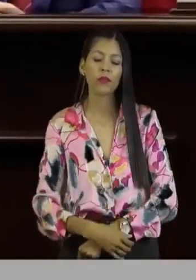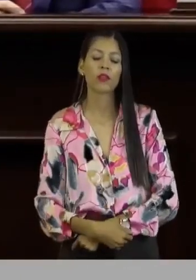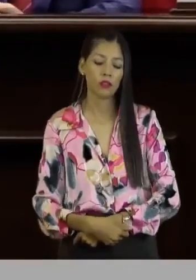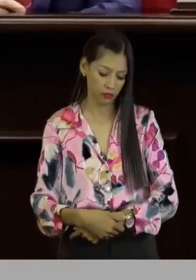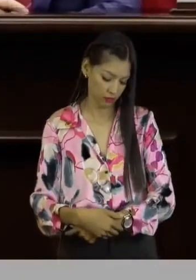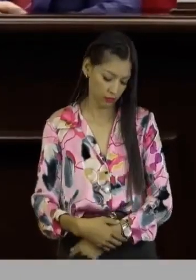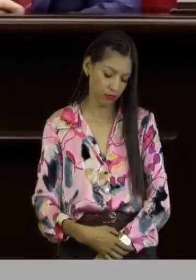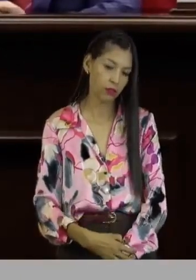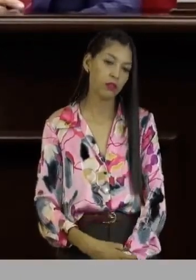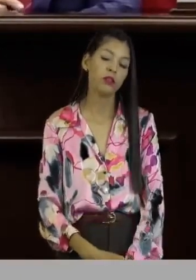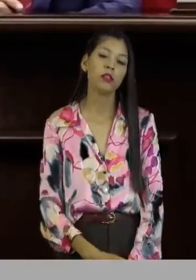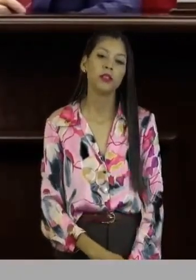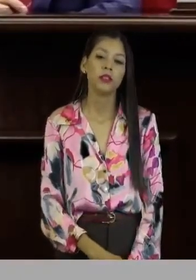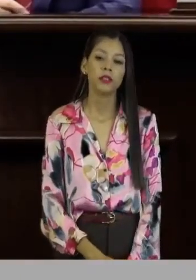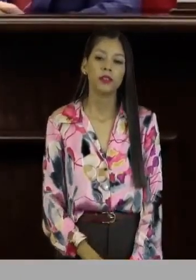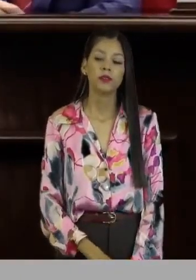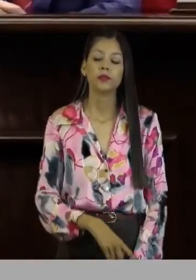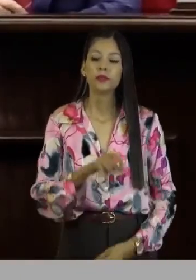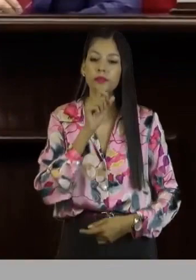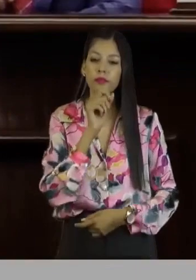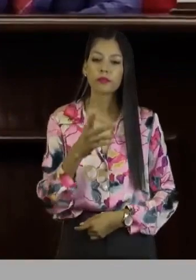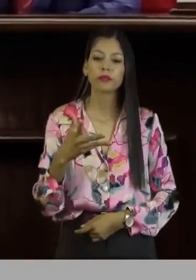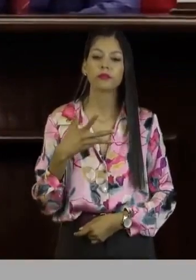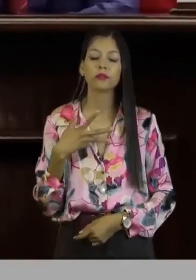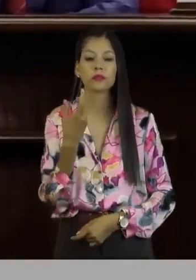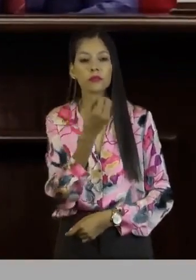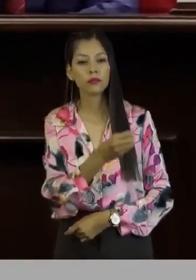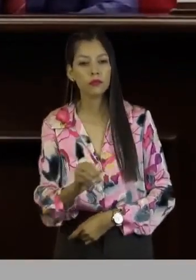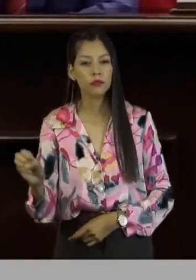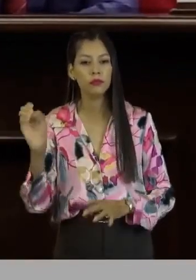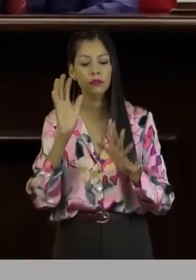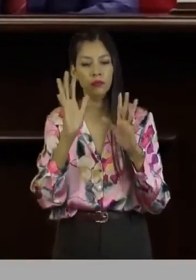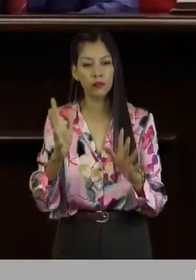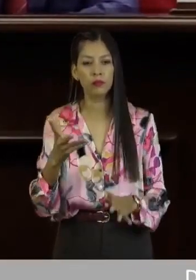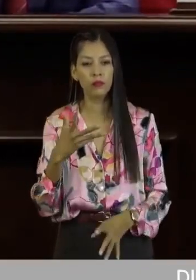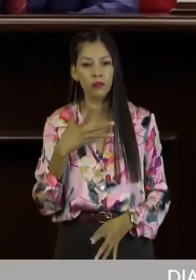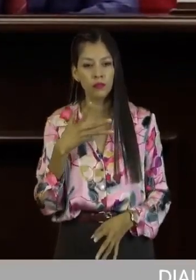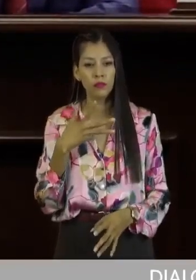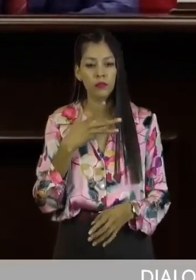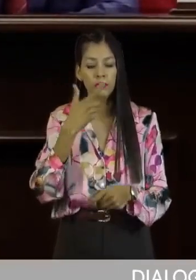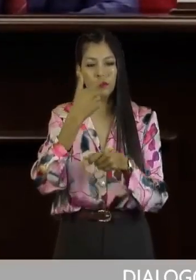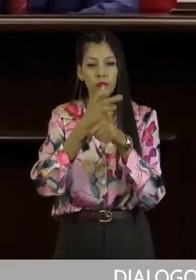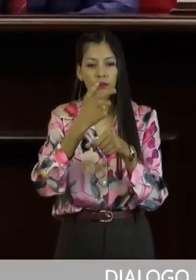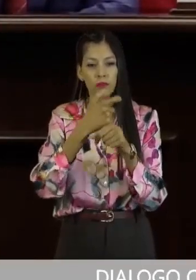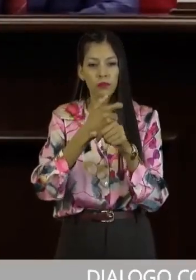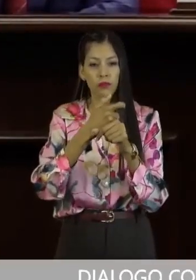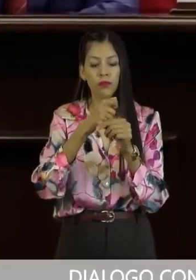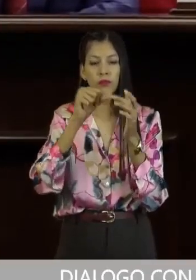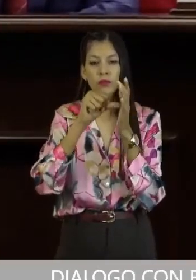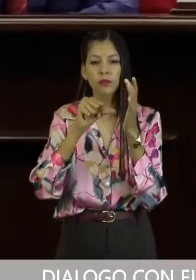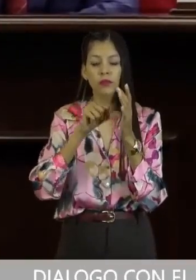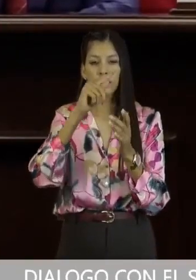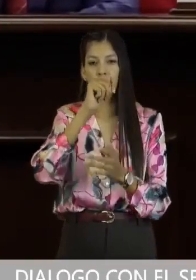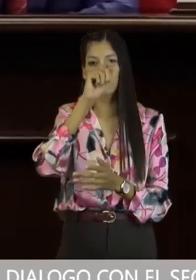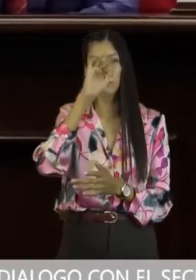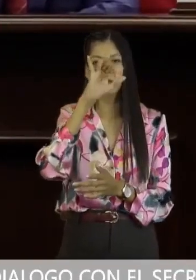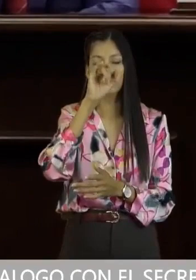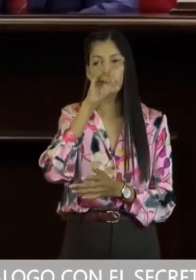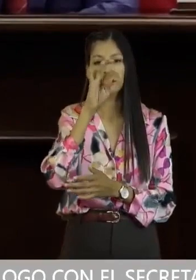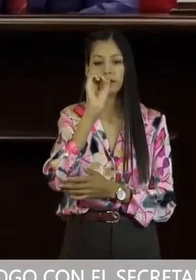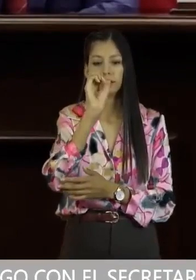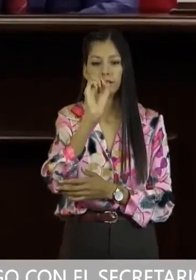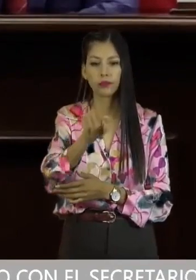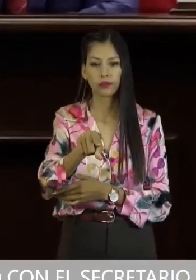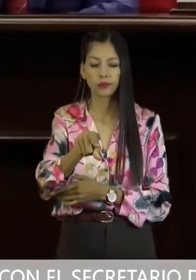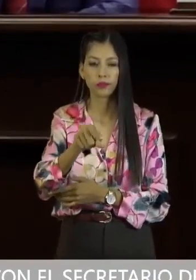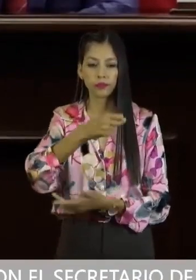Y se impone la obligación, aunque ya existía en el 7º transitorio del mismo decreto, ahora se